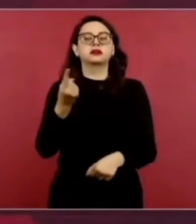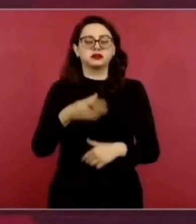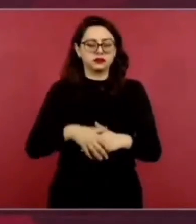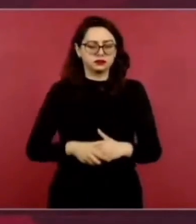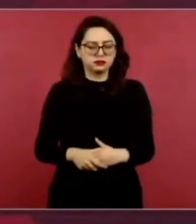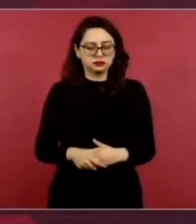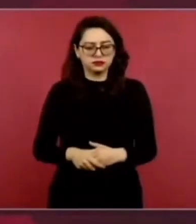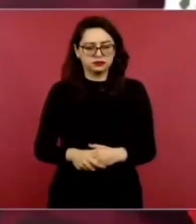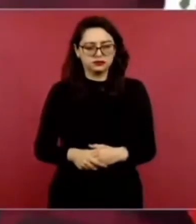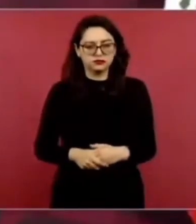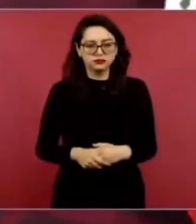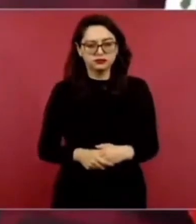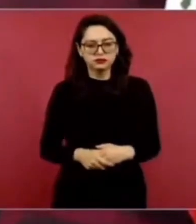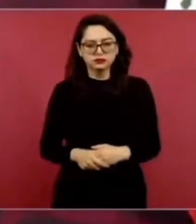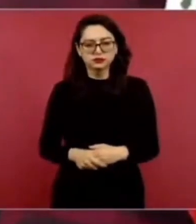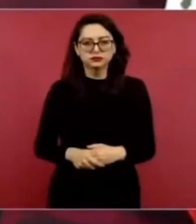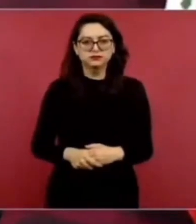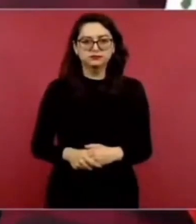se